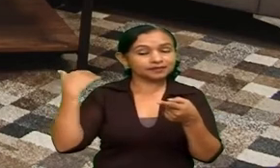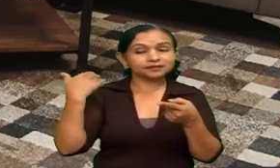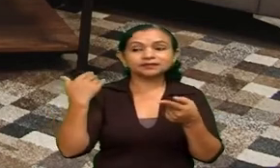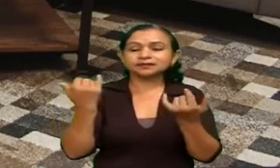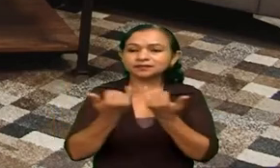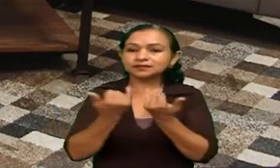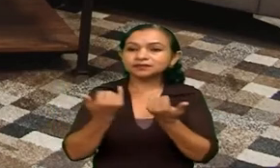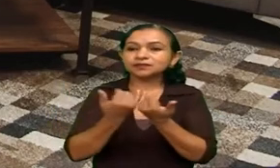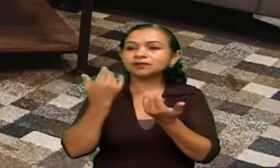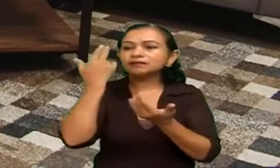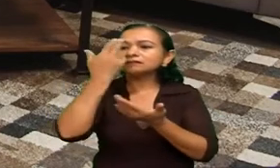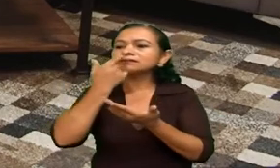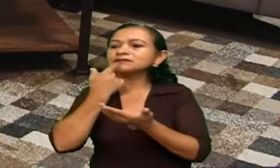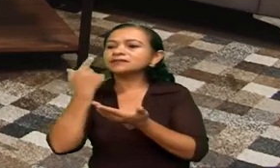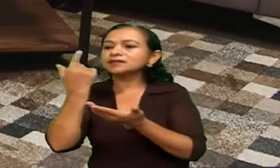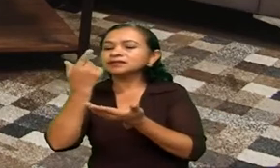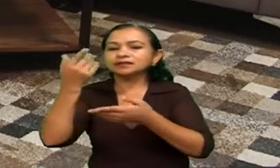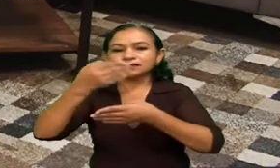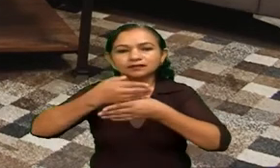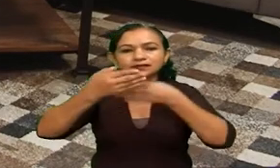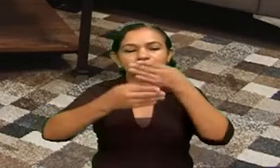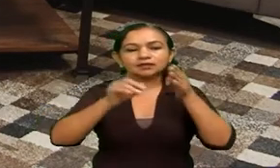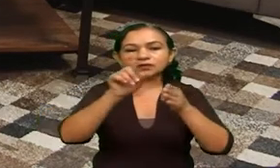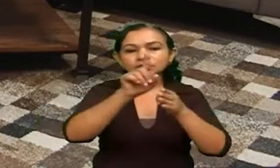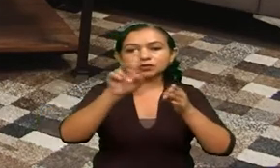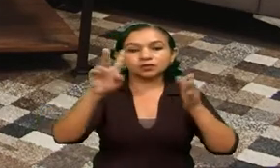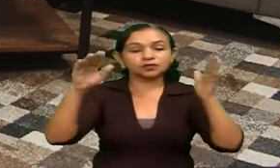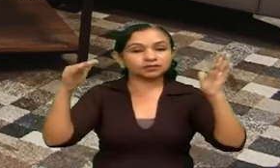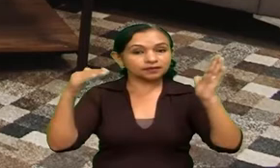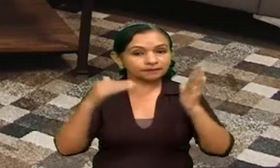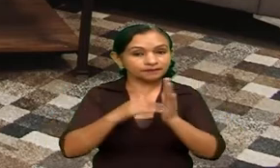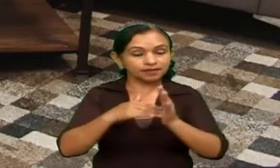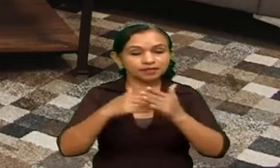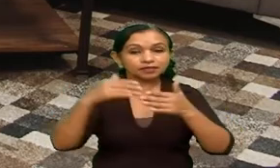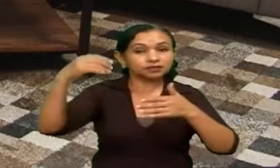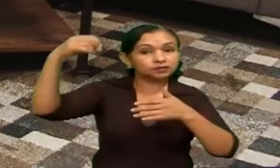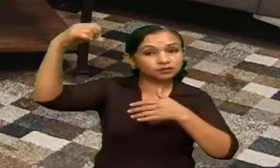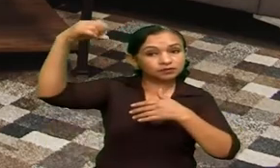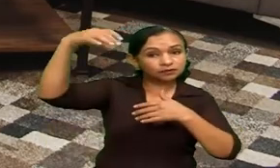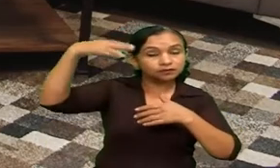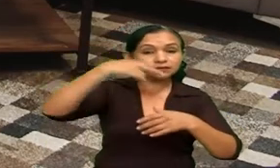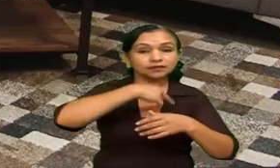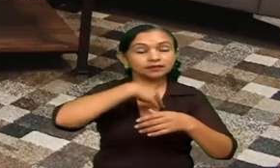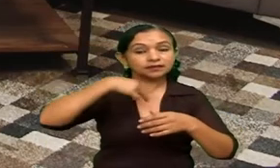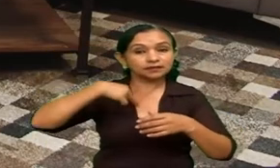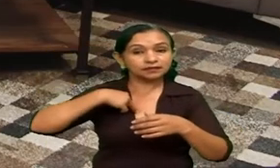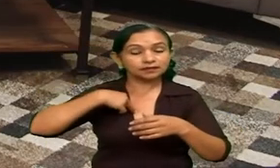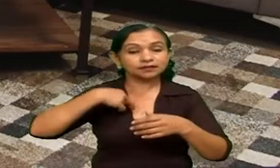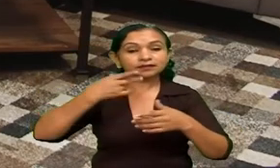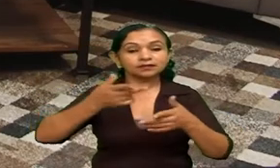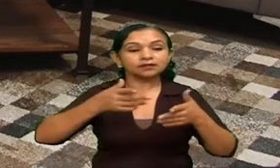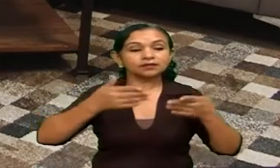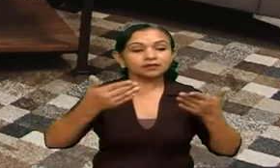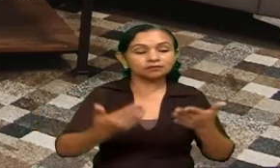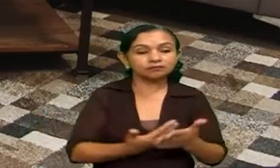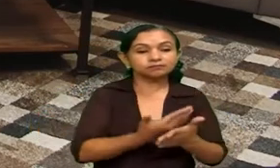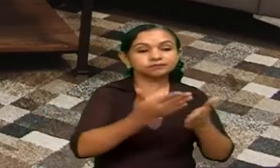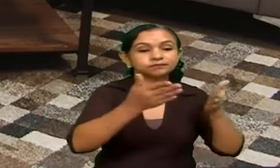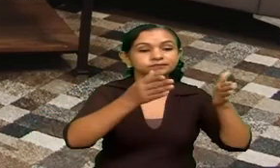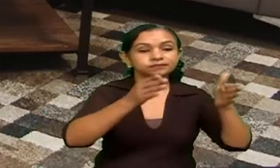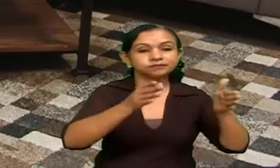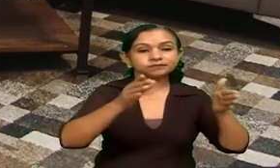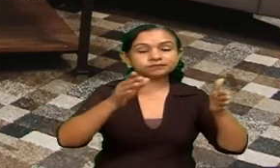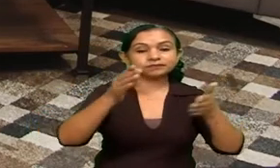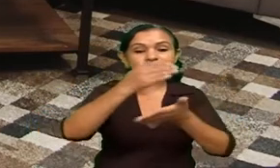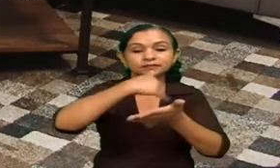también de 12.000 paneles solares que se van a instalar a centros